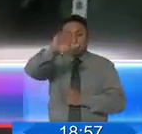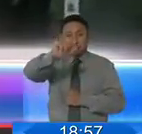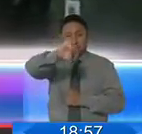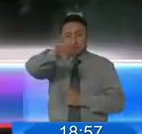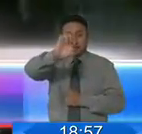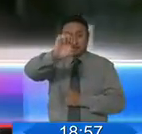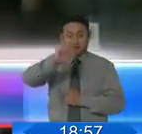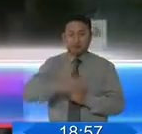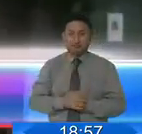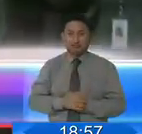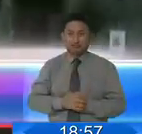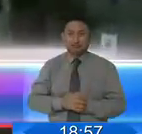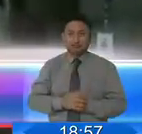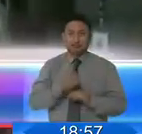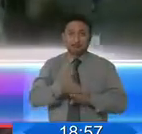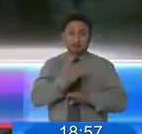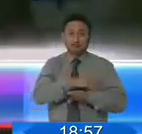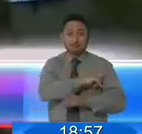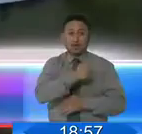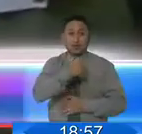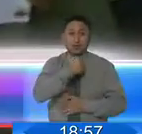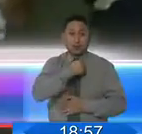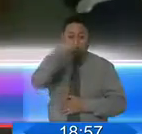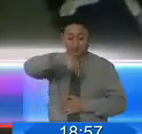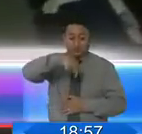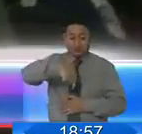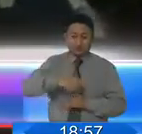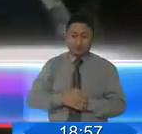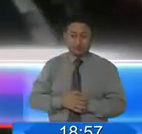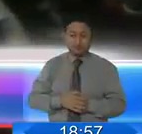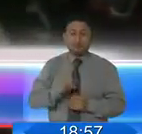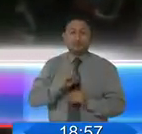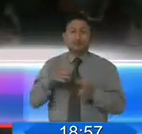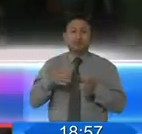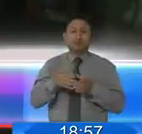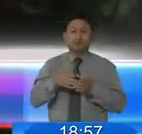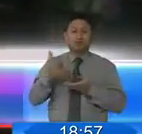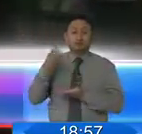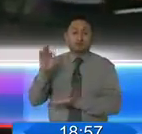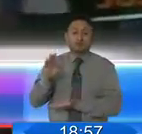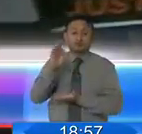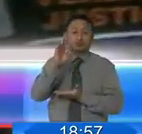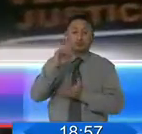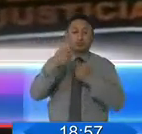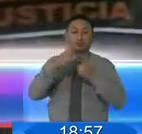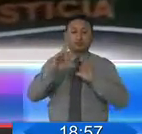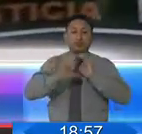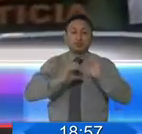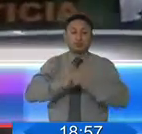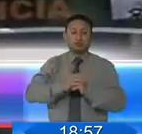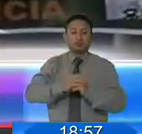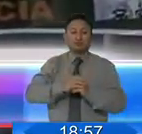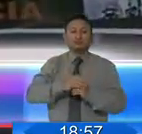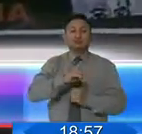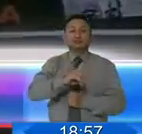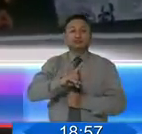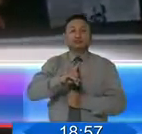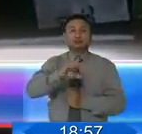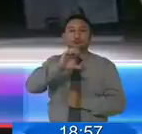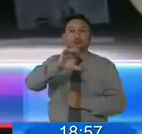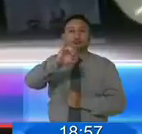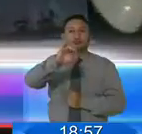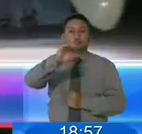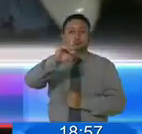justamente de que se brinde una rueda de prensa que por parte de el comisionado de la para la libertad de expresión de la cdh edison lanza